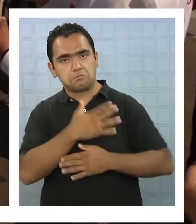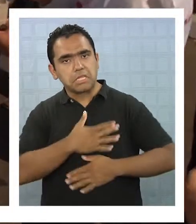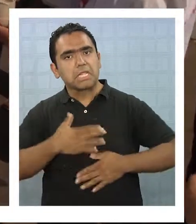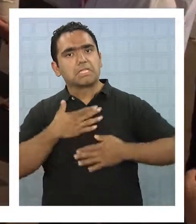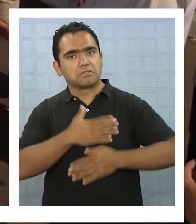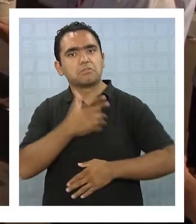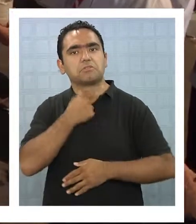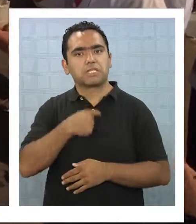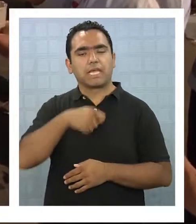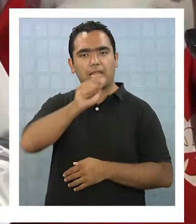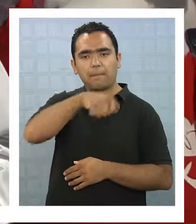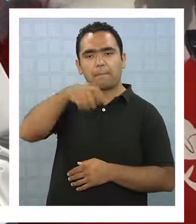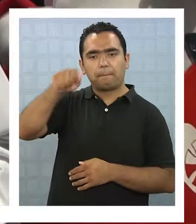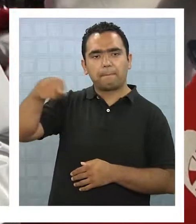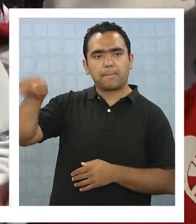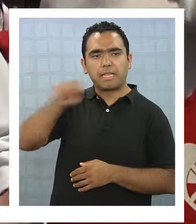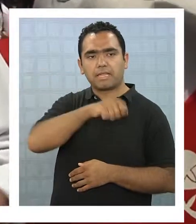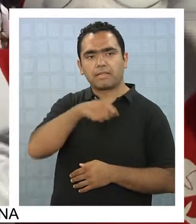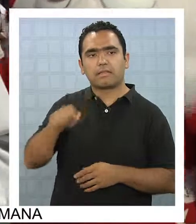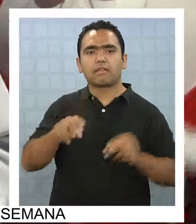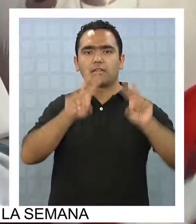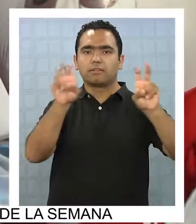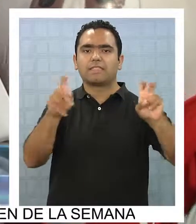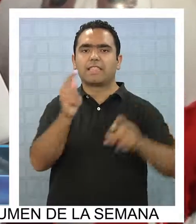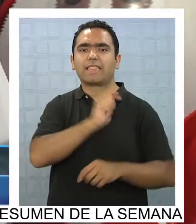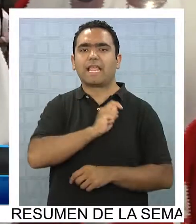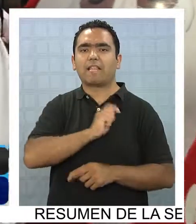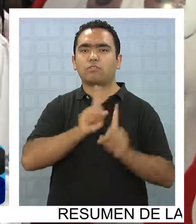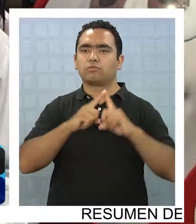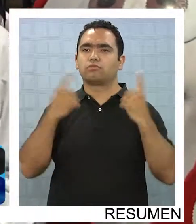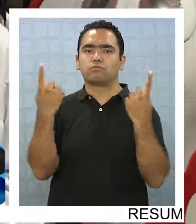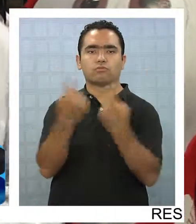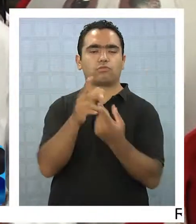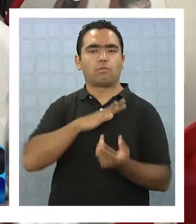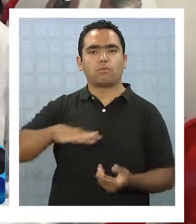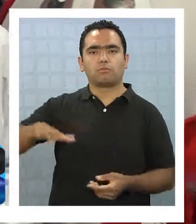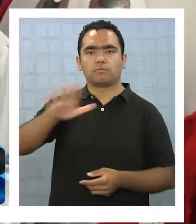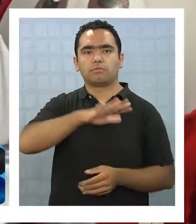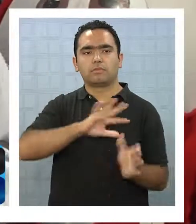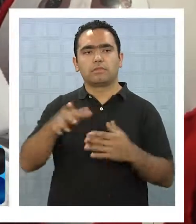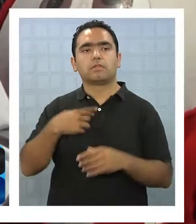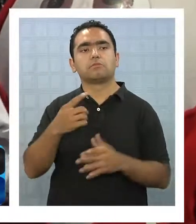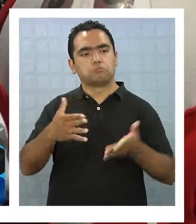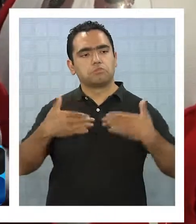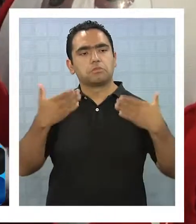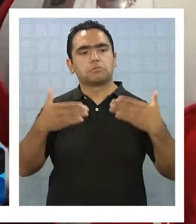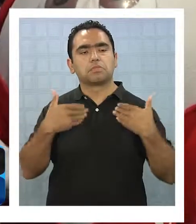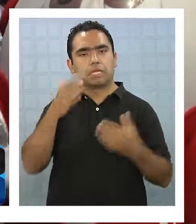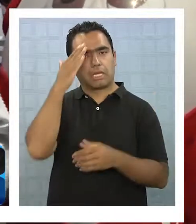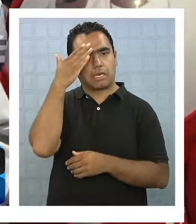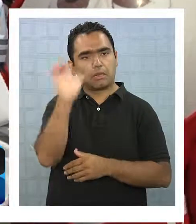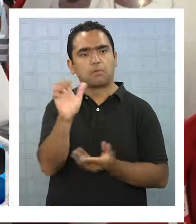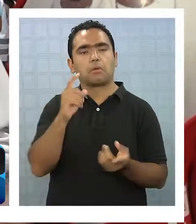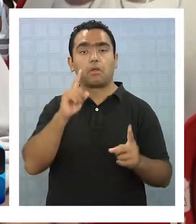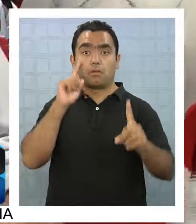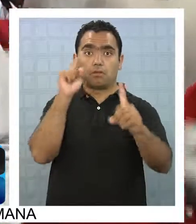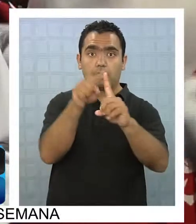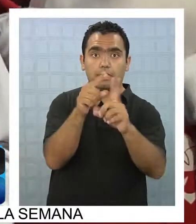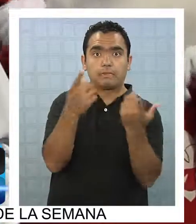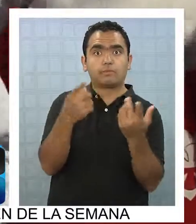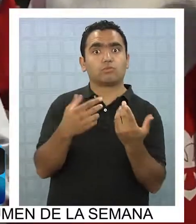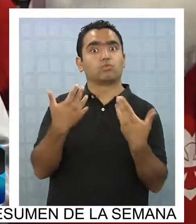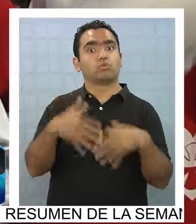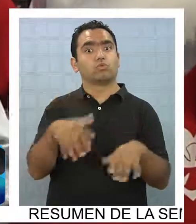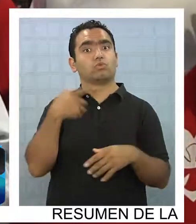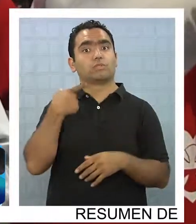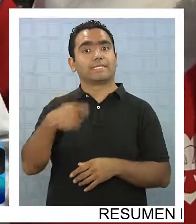pinten sus parabrisas con la frase Teletón somos todos, es decir, vemos un gran entusiasmo, creemos que la meta es elevada a